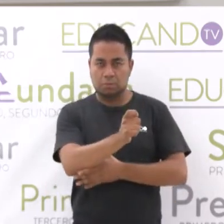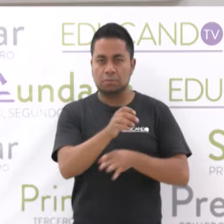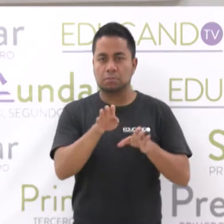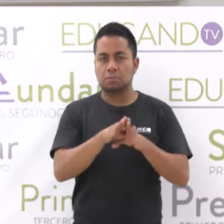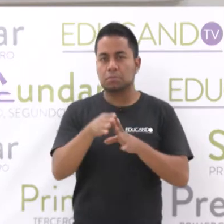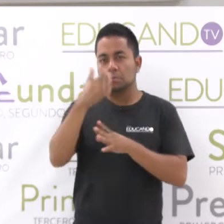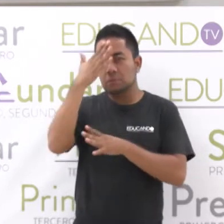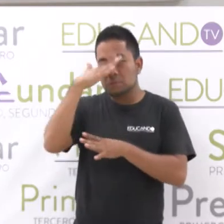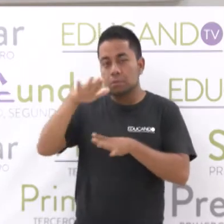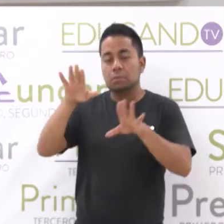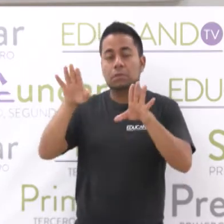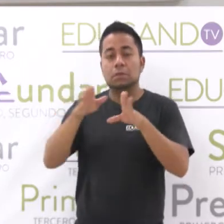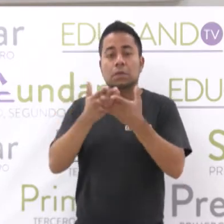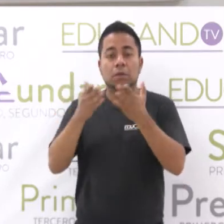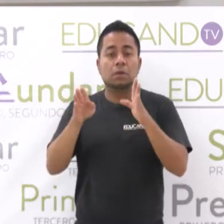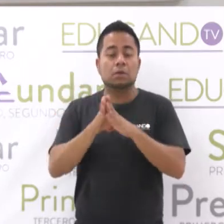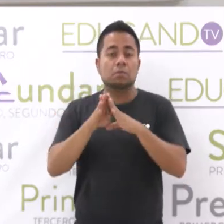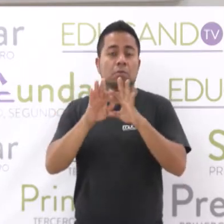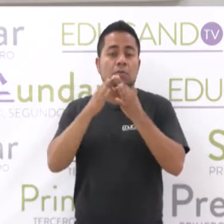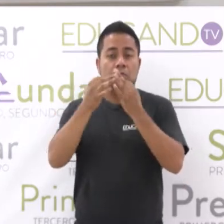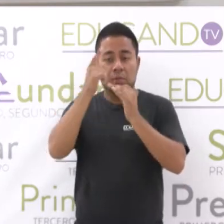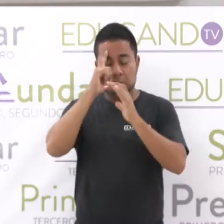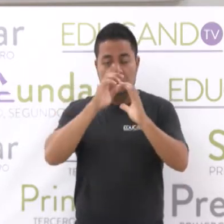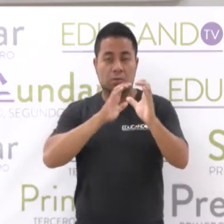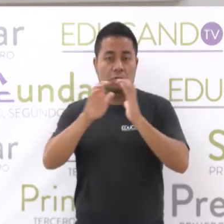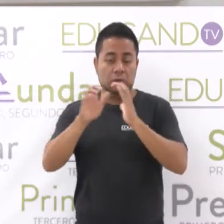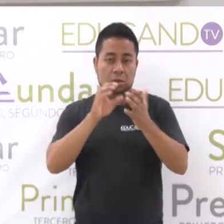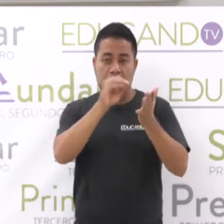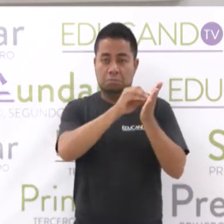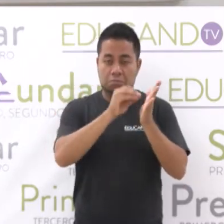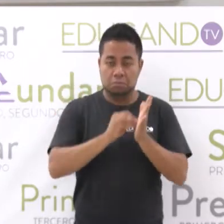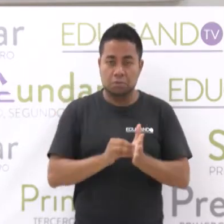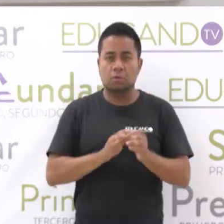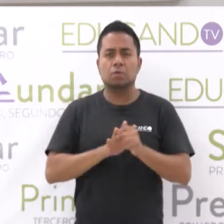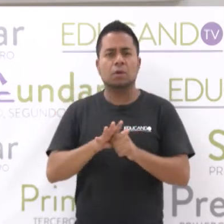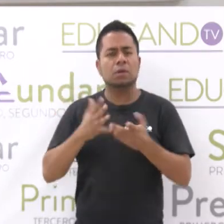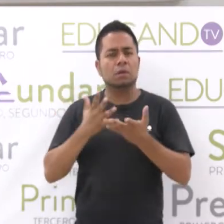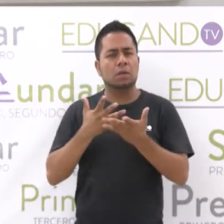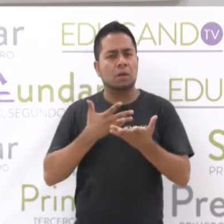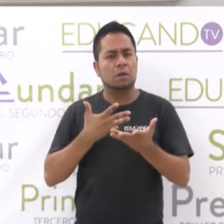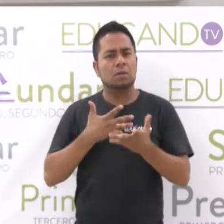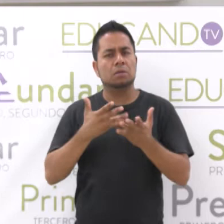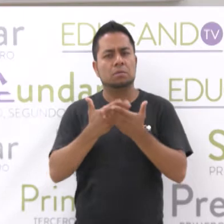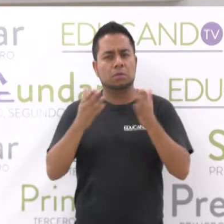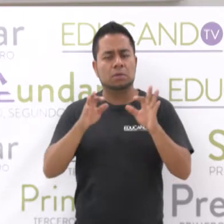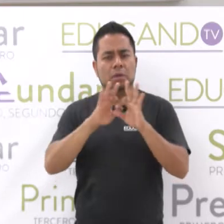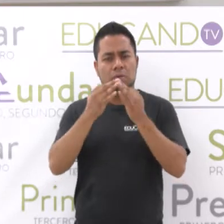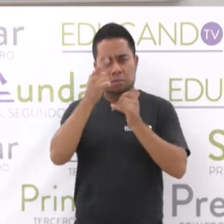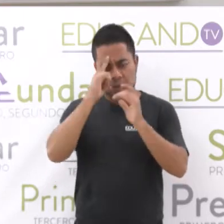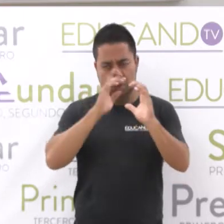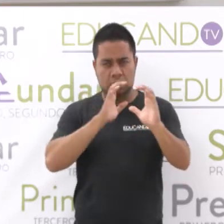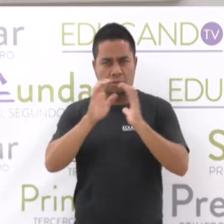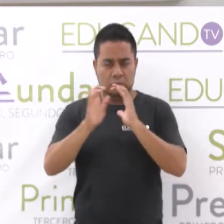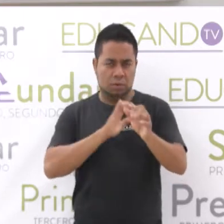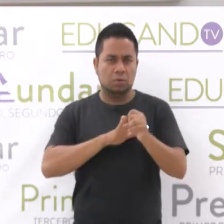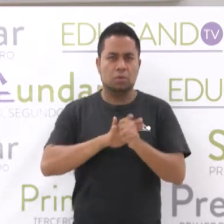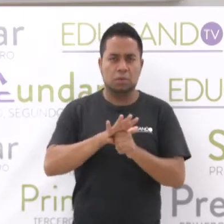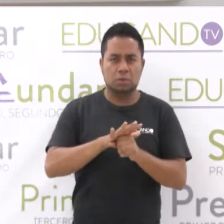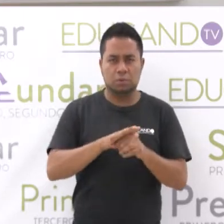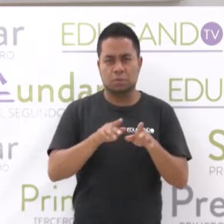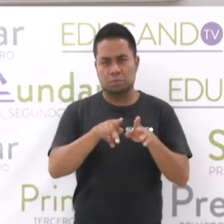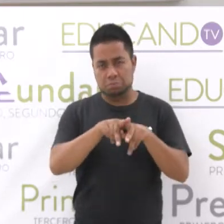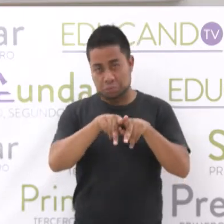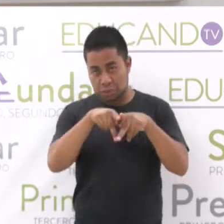lo que conocemos ahora como medios tradicionales de comunicación. ¿Cuáles serían ahora los medios tradicionales de comunicación?